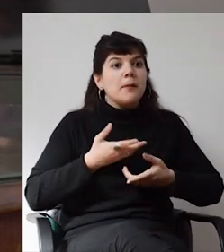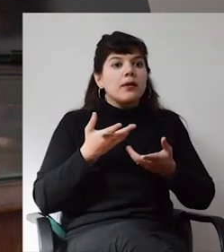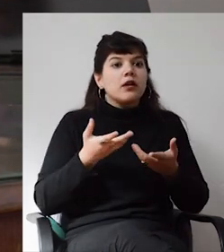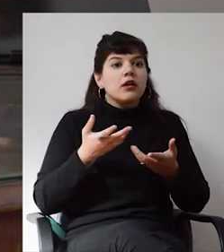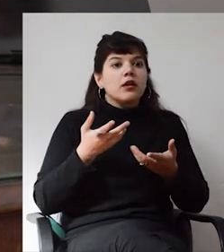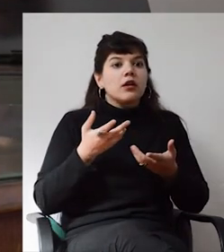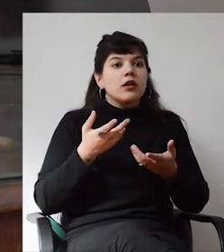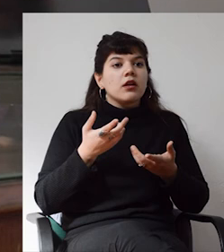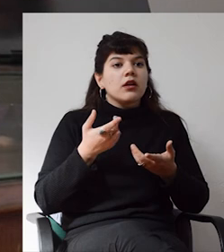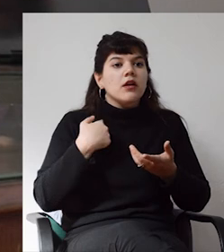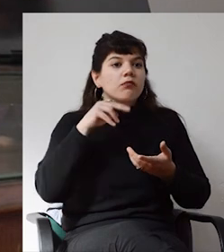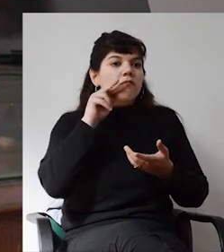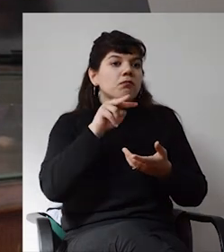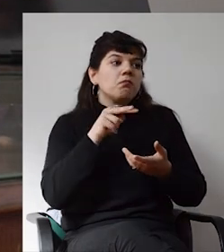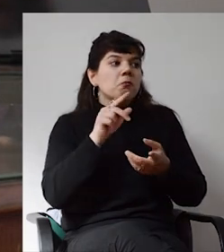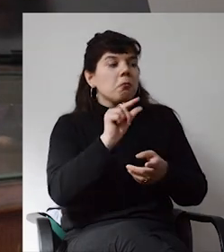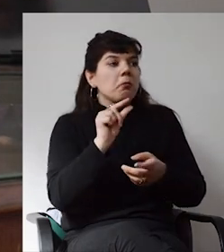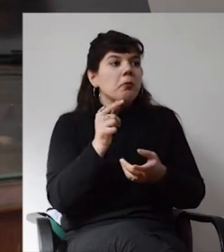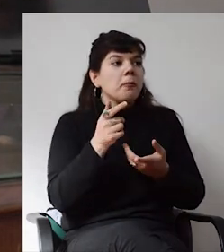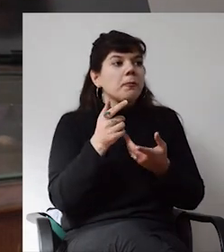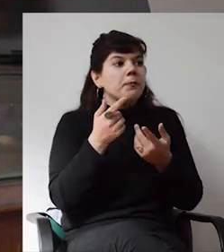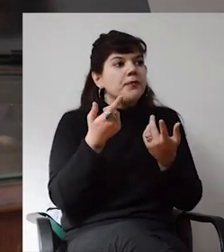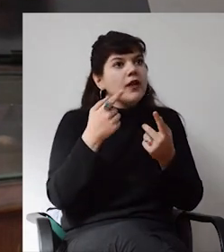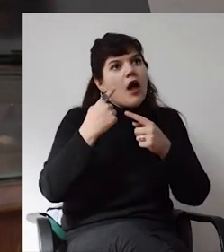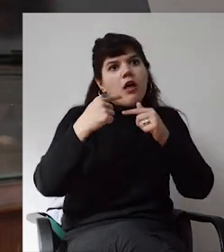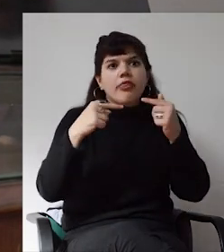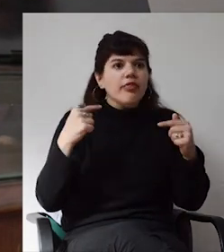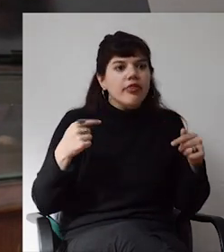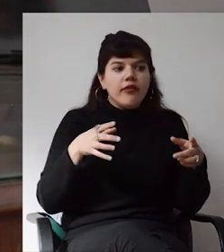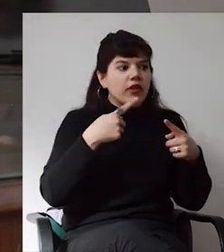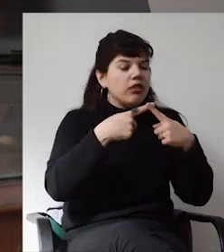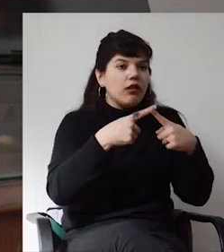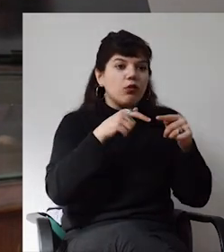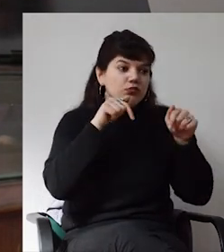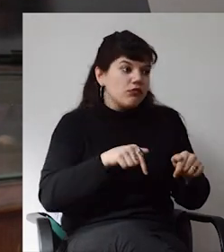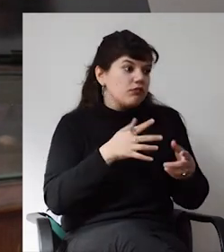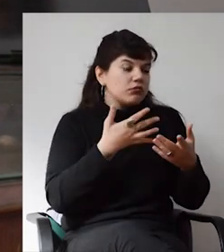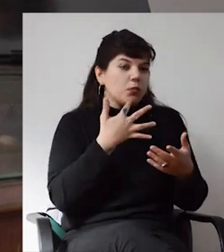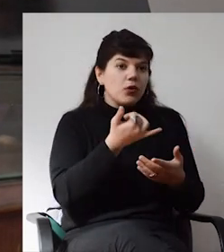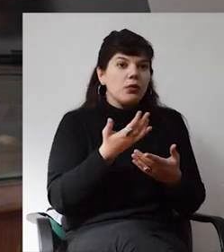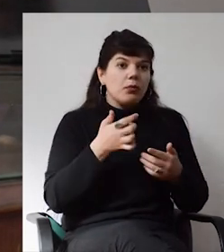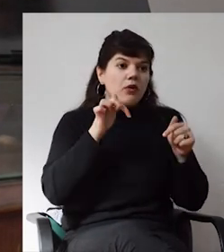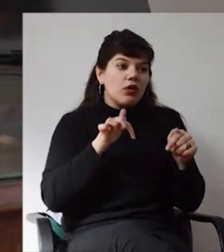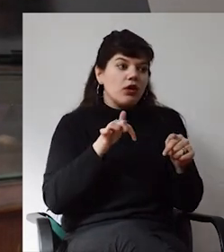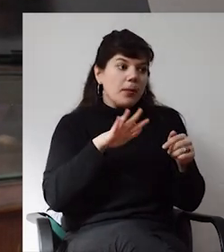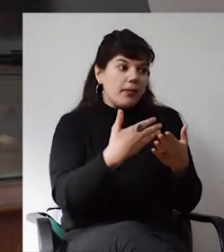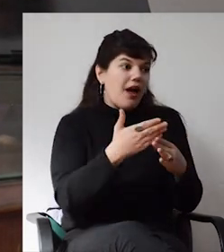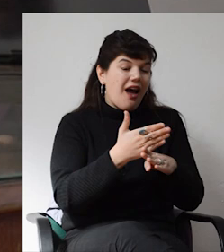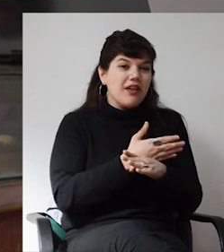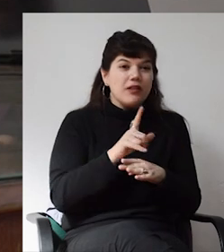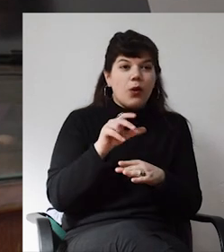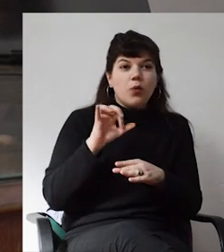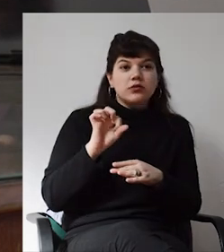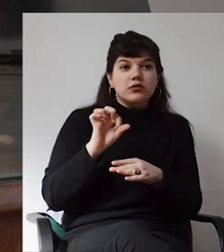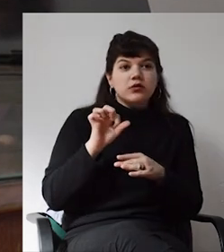Un poco lo que se ha visto en otras instancias de discusión es esto que planteaba Luis,